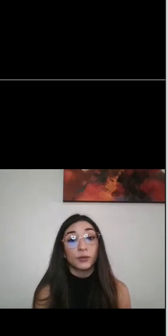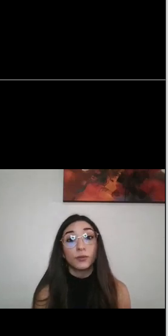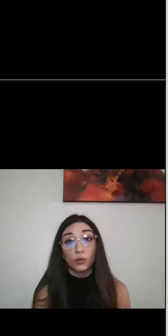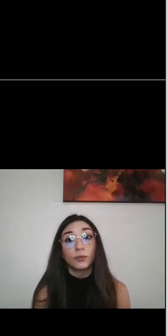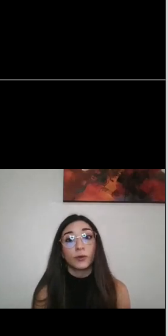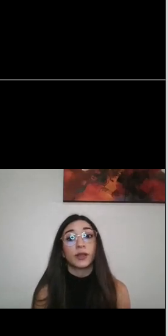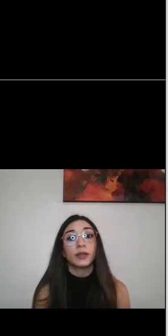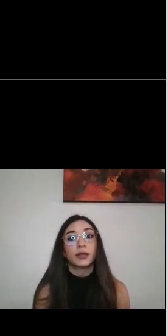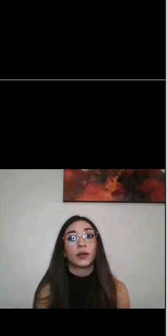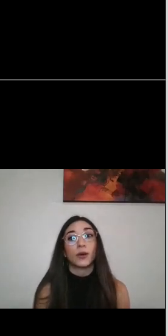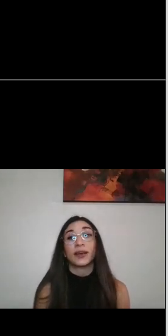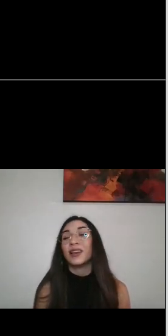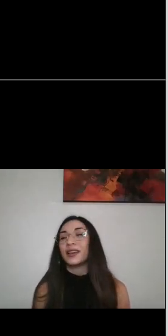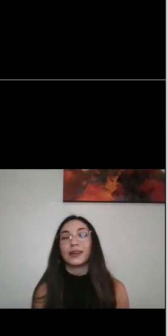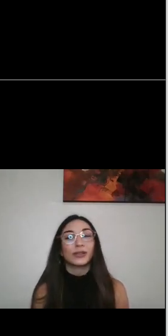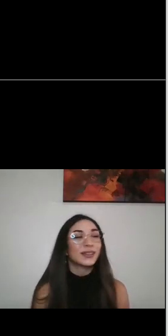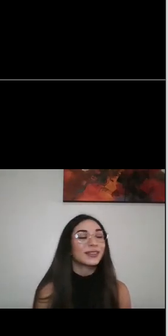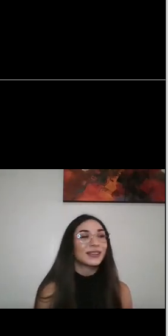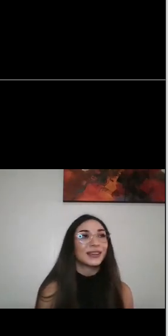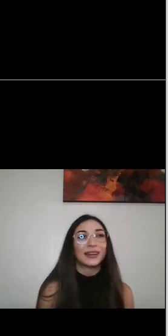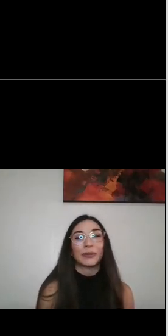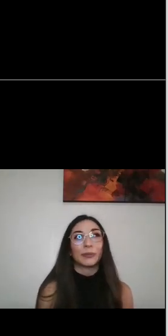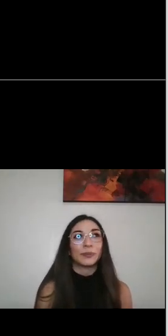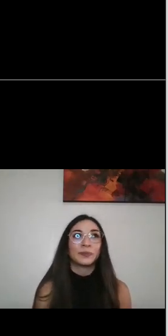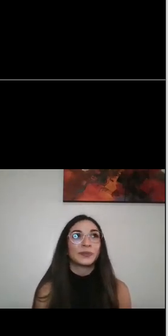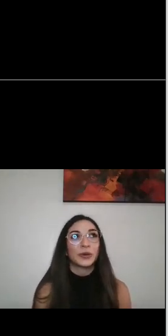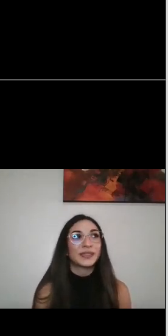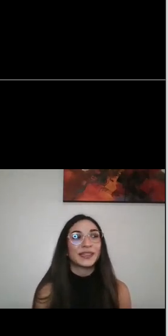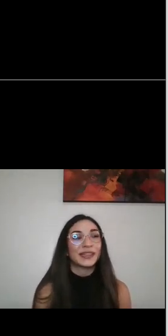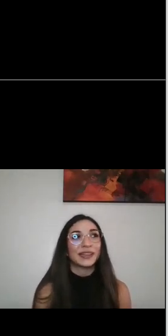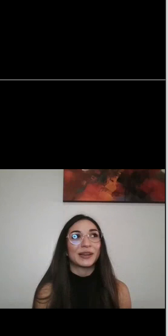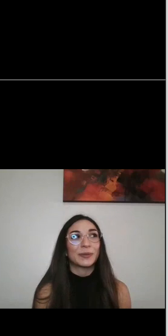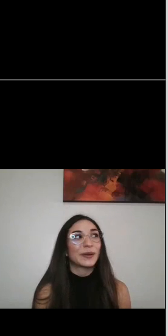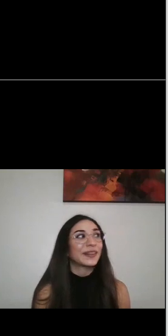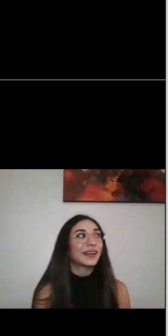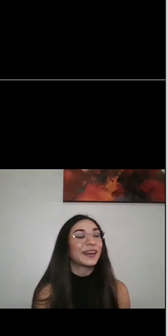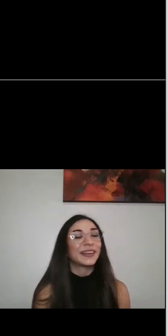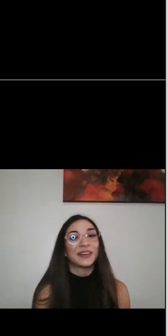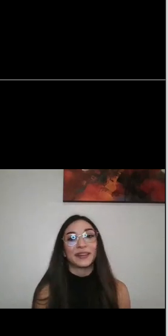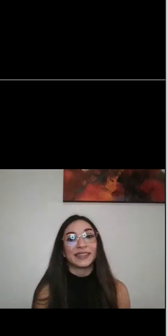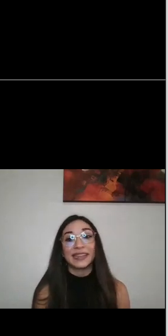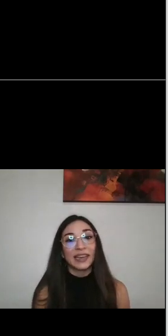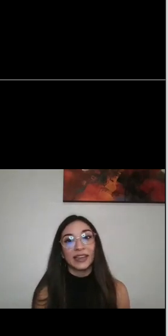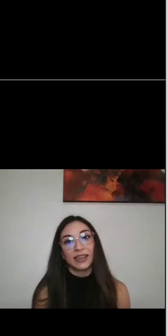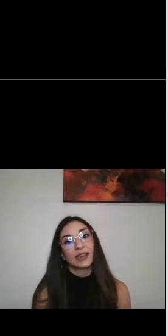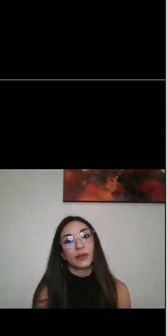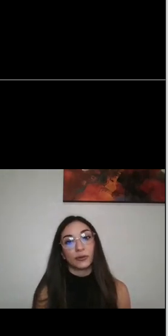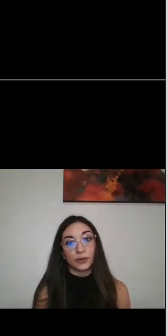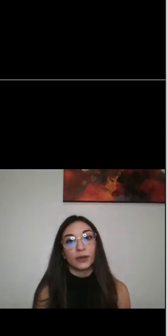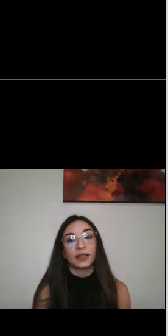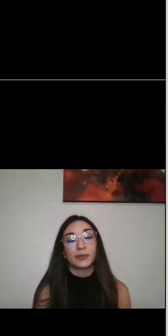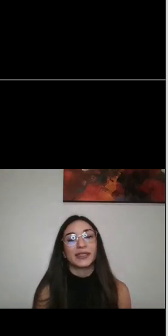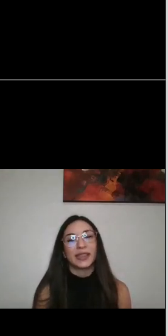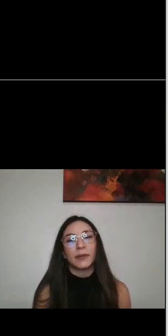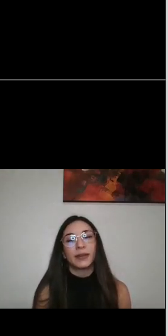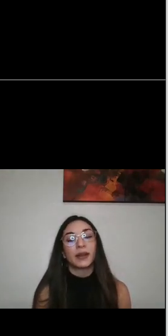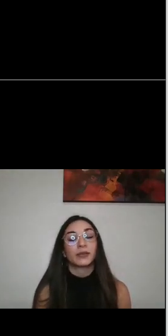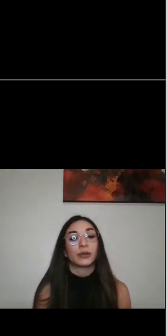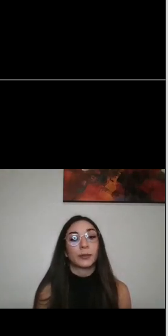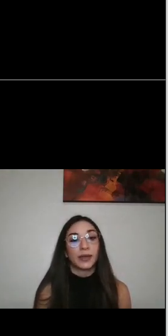afectación muy importante en el lenguaje. Y eso es como dicen, el pan de cada día, ¿verdad? Ese es el día a día en la consulta,